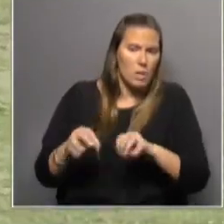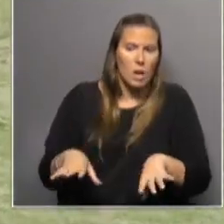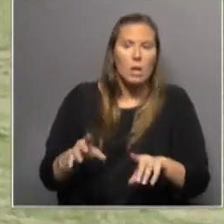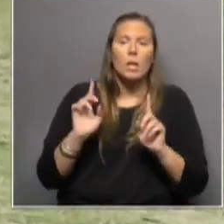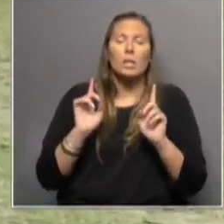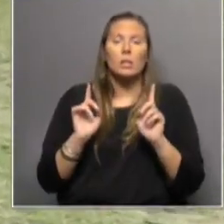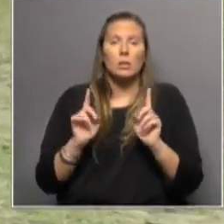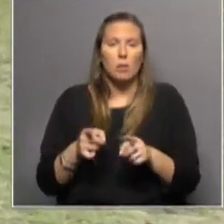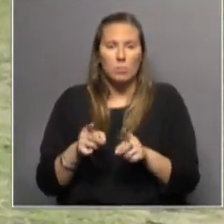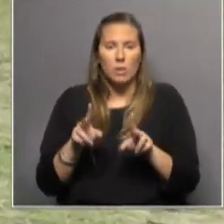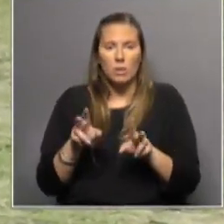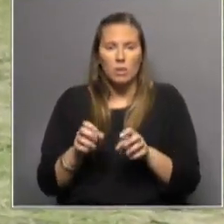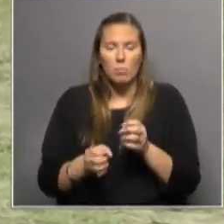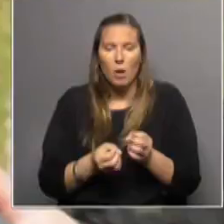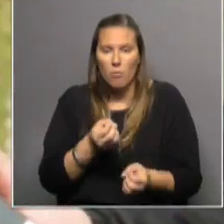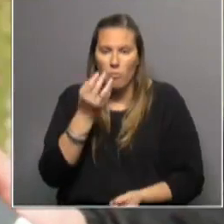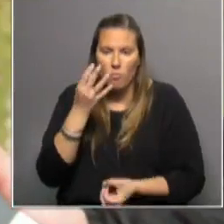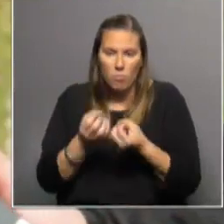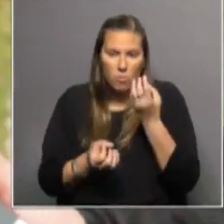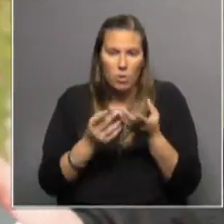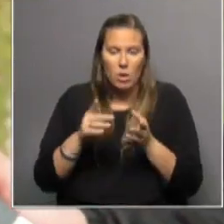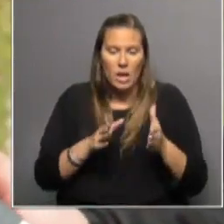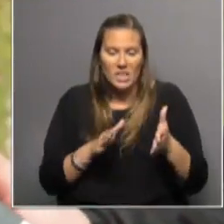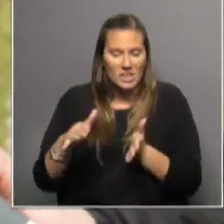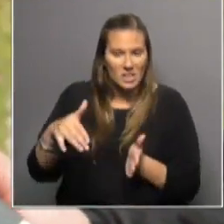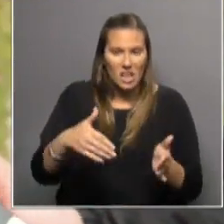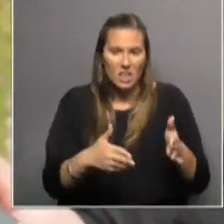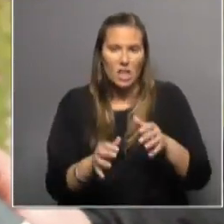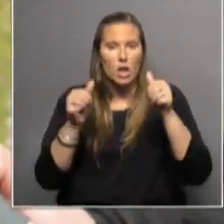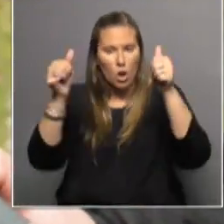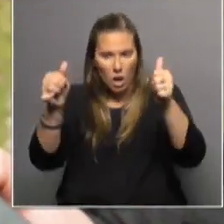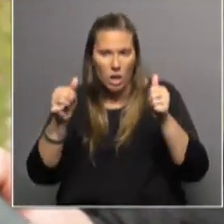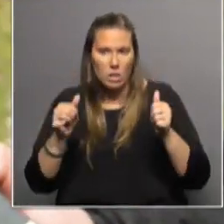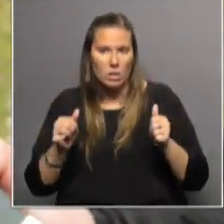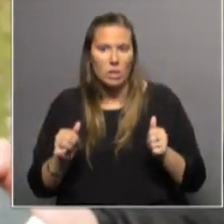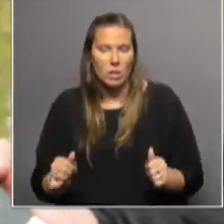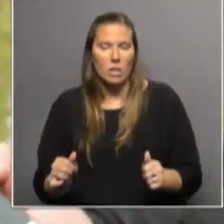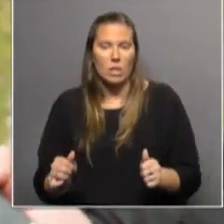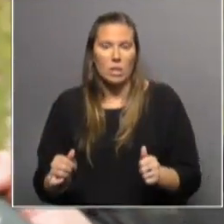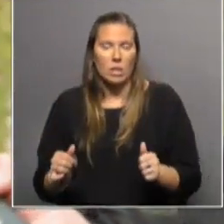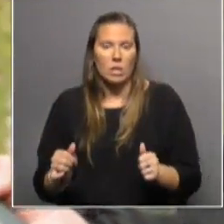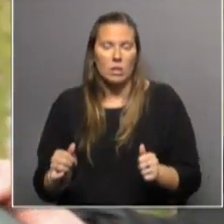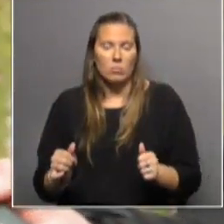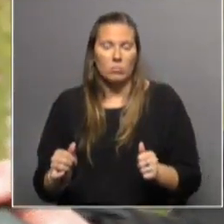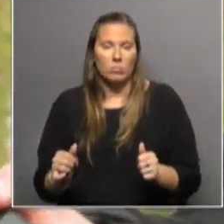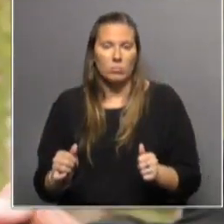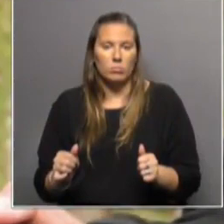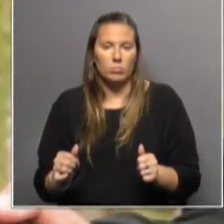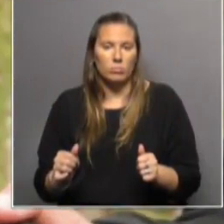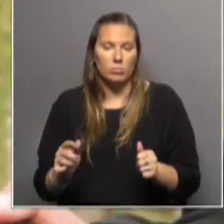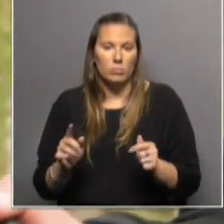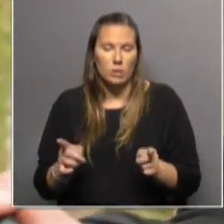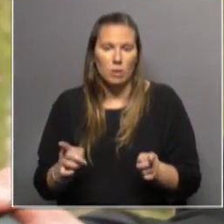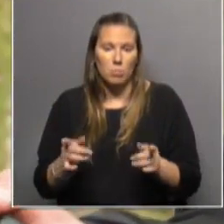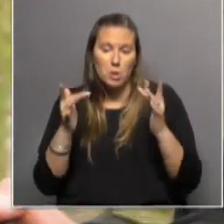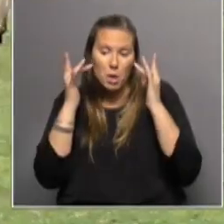con el tema de la flora, los senderos, cartelería, todo lo que es también educación